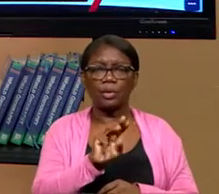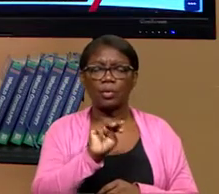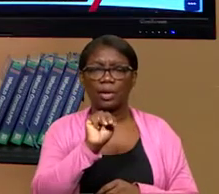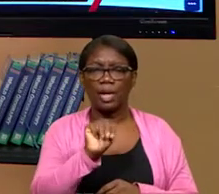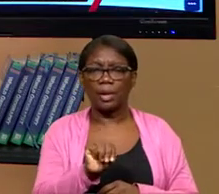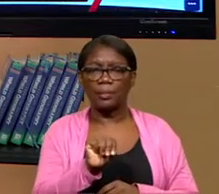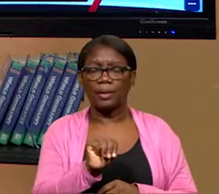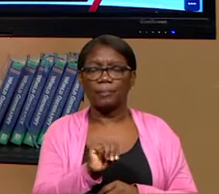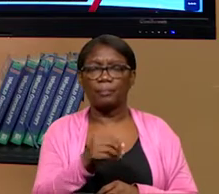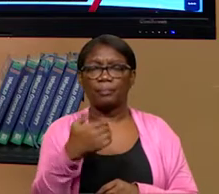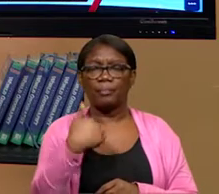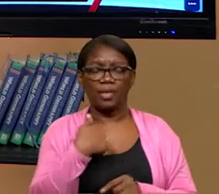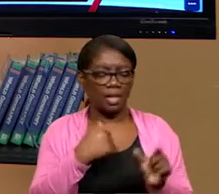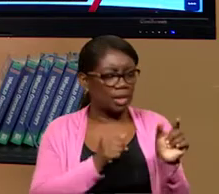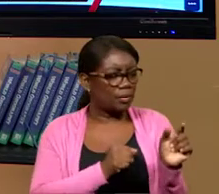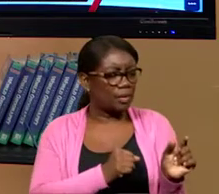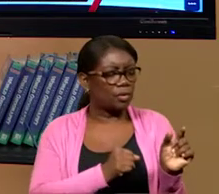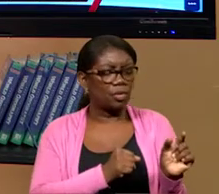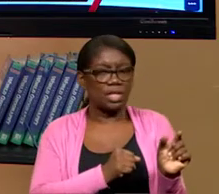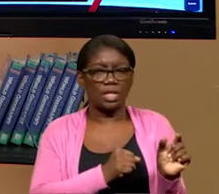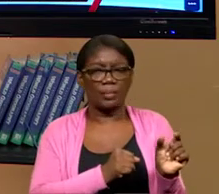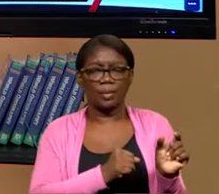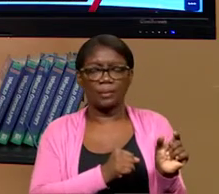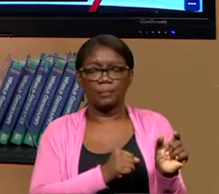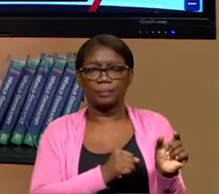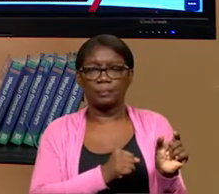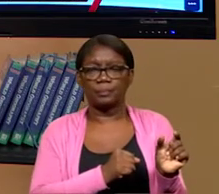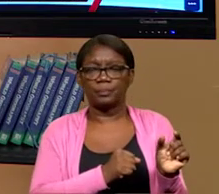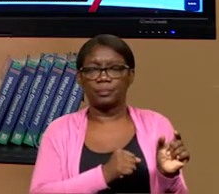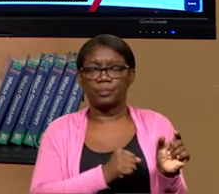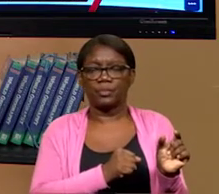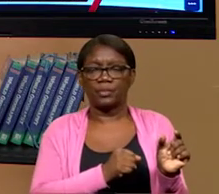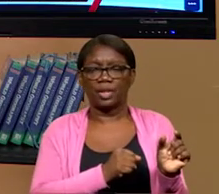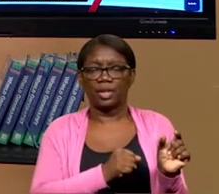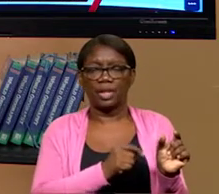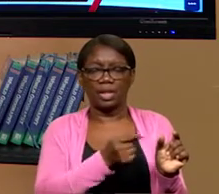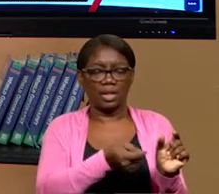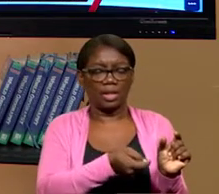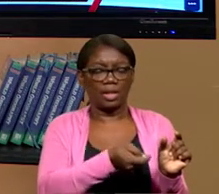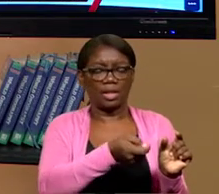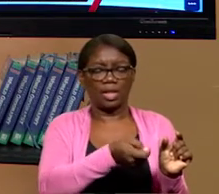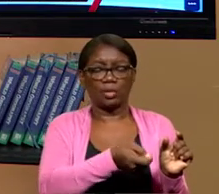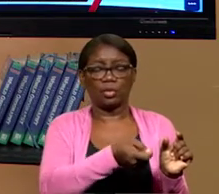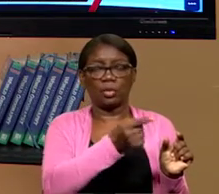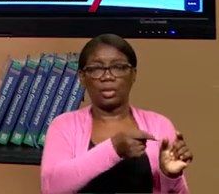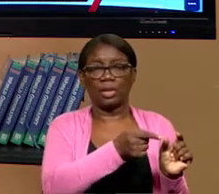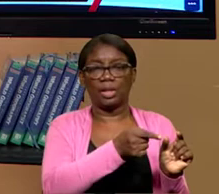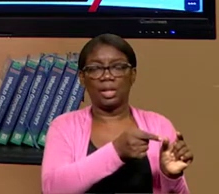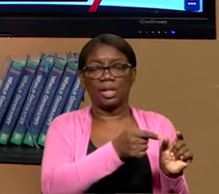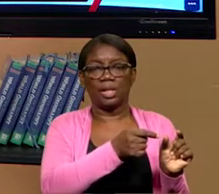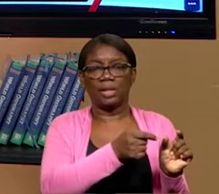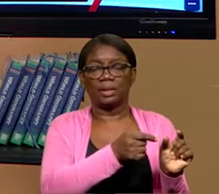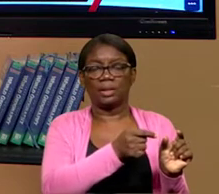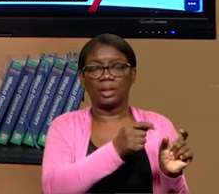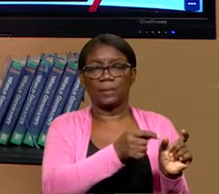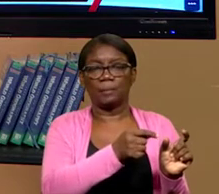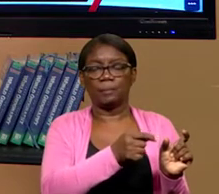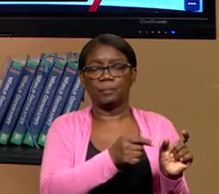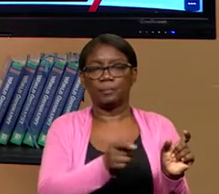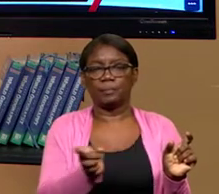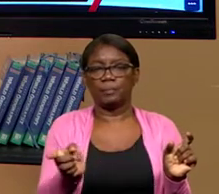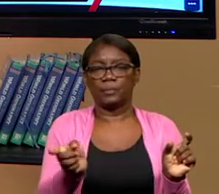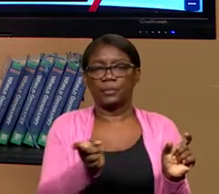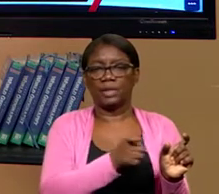PWM tiene que ver con un chip e interruptores que normalmente genera esa tensión